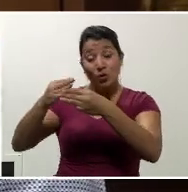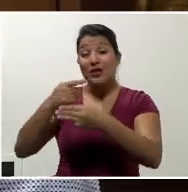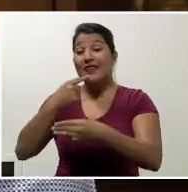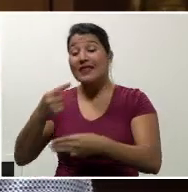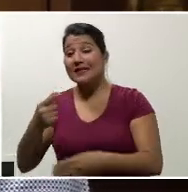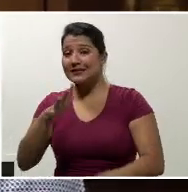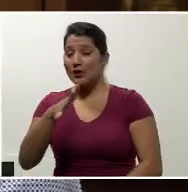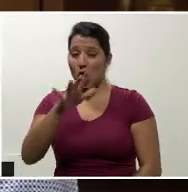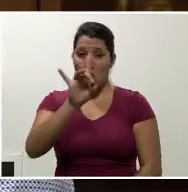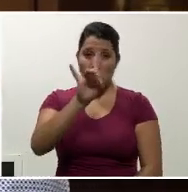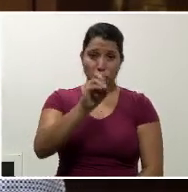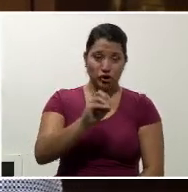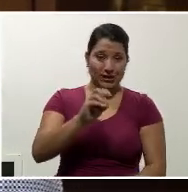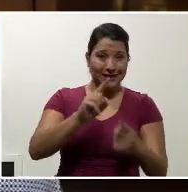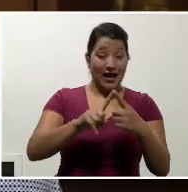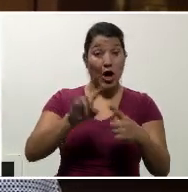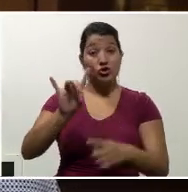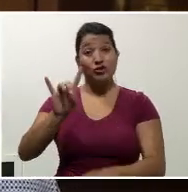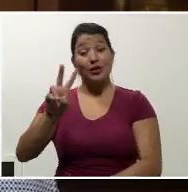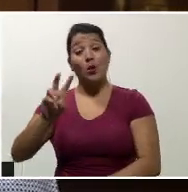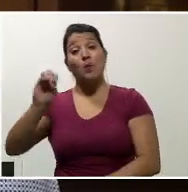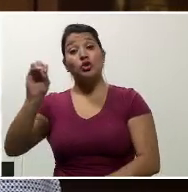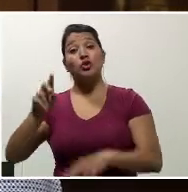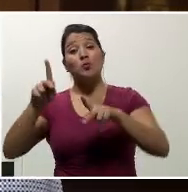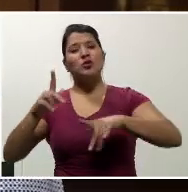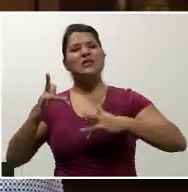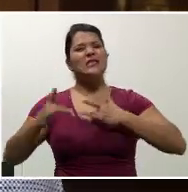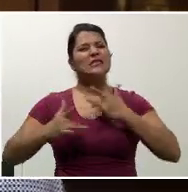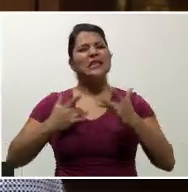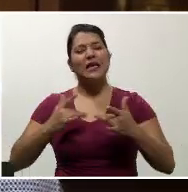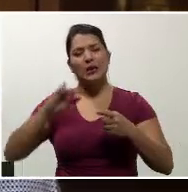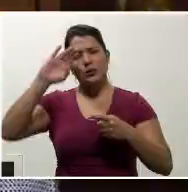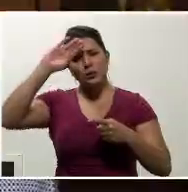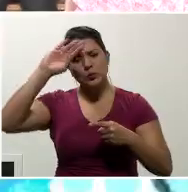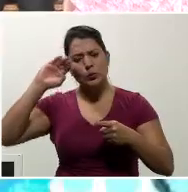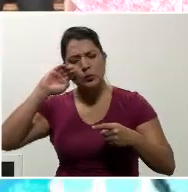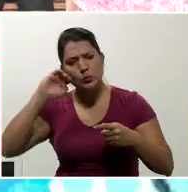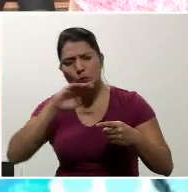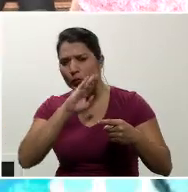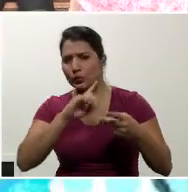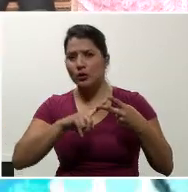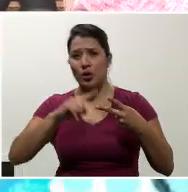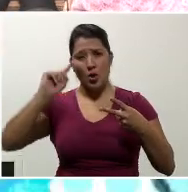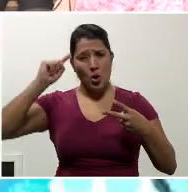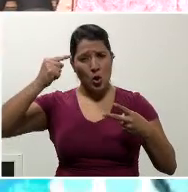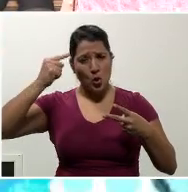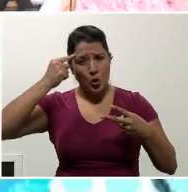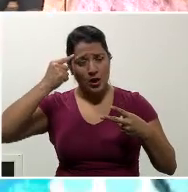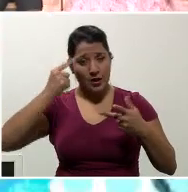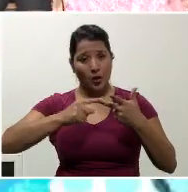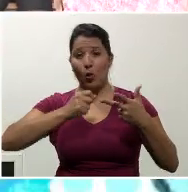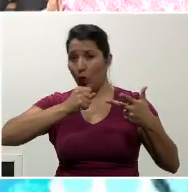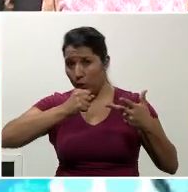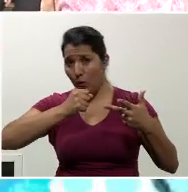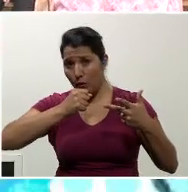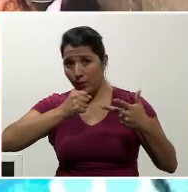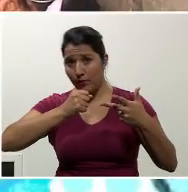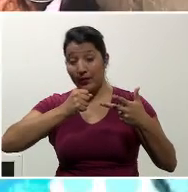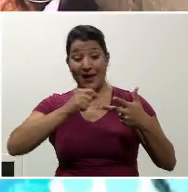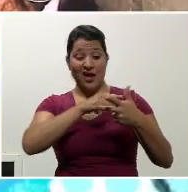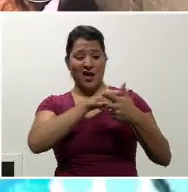personas lo que tienen es calentura, dolor de cabeza y tos. Eso para nosotros es una